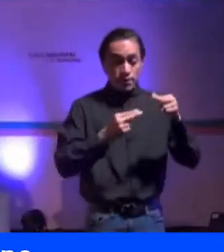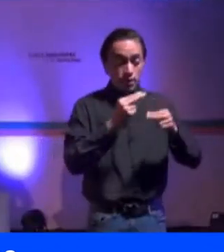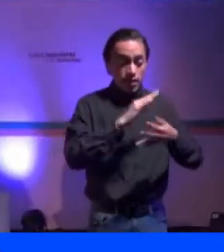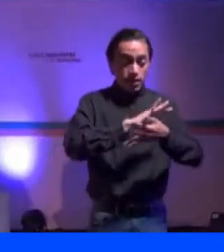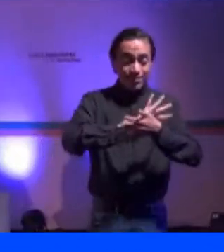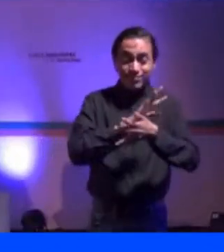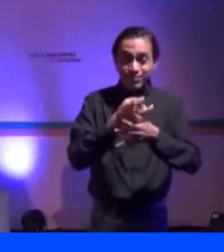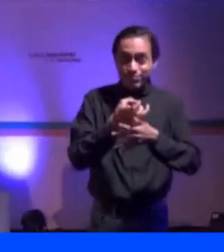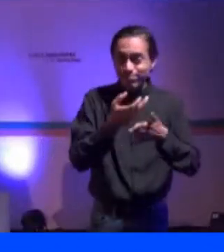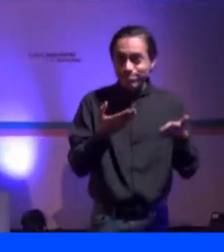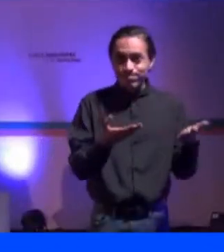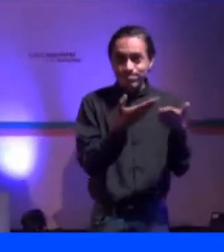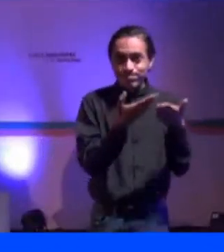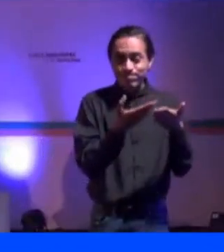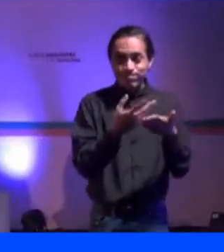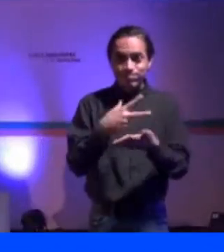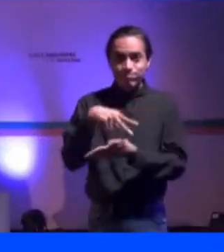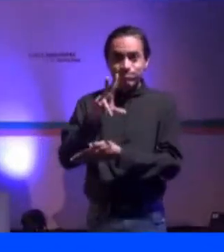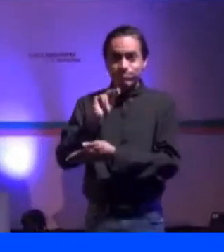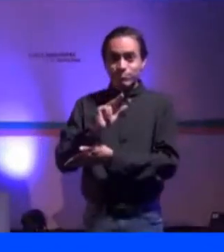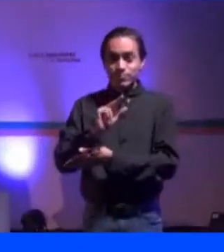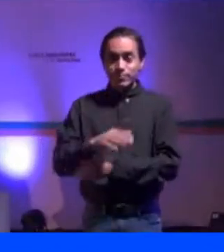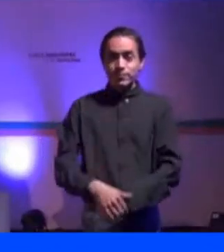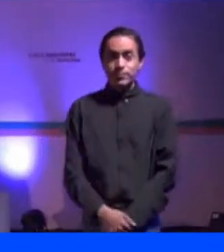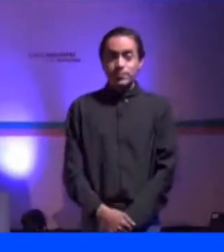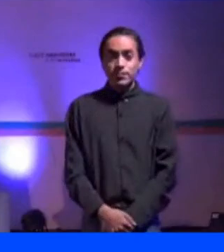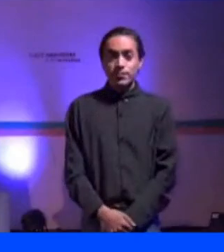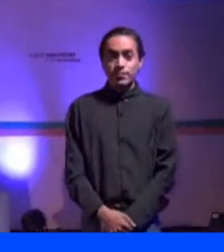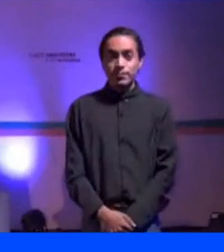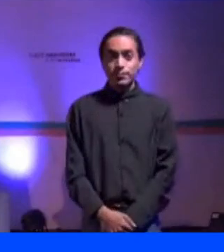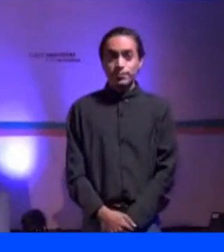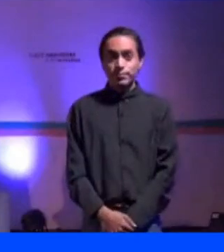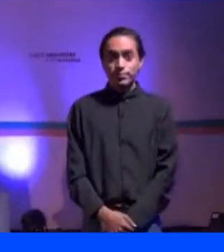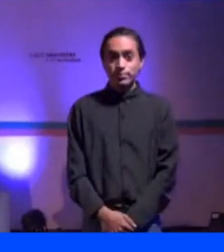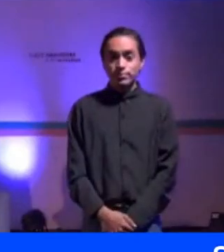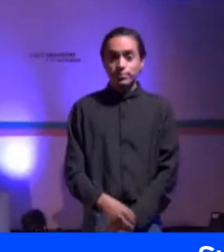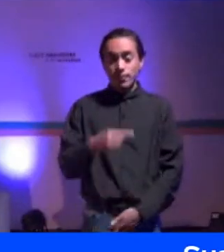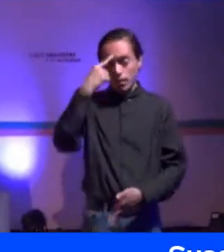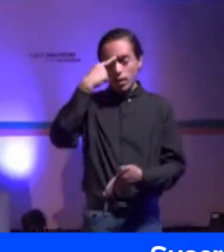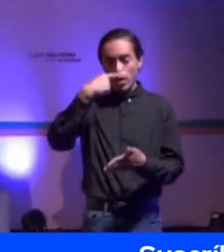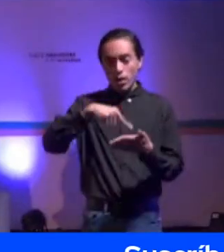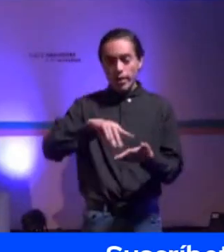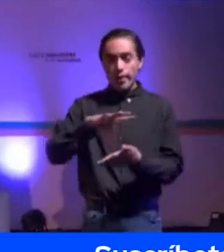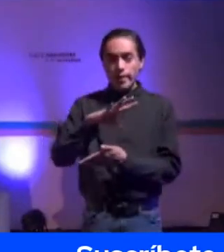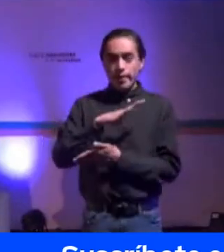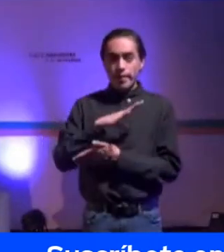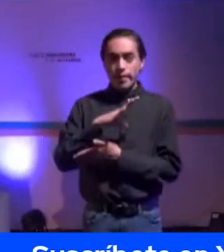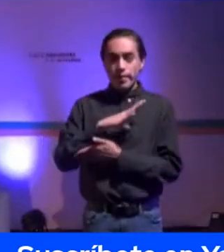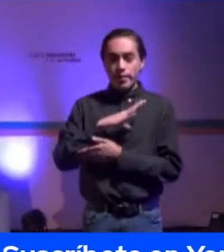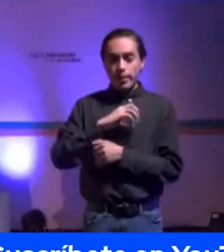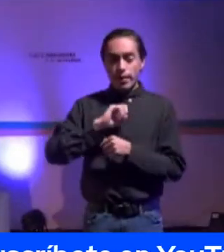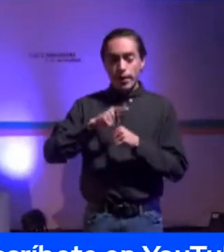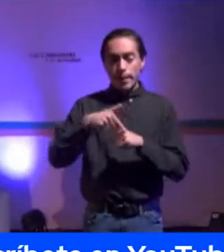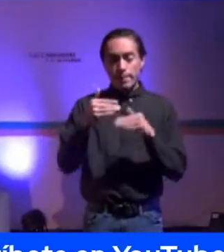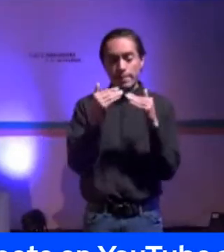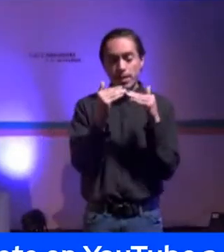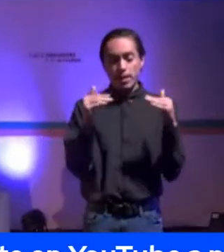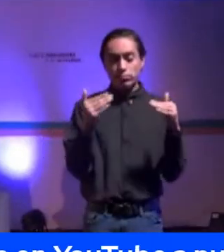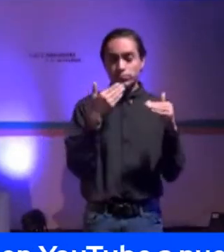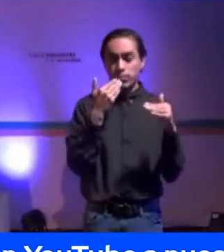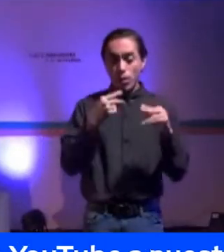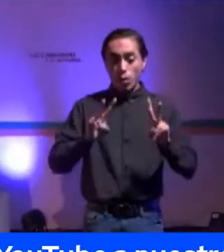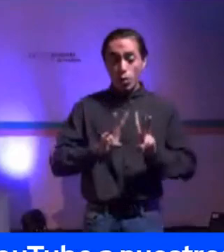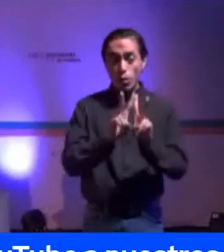discriminación. Así que, haciendo eco, creo que nos ha puesto en nuestra justa dimensión un